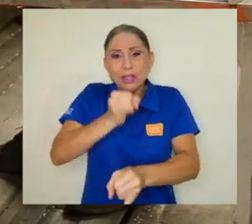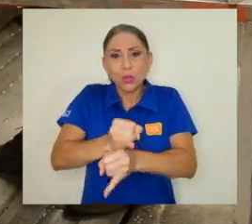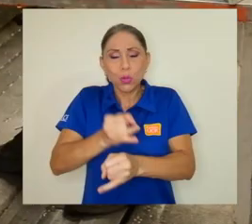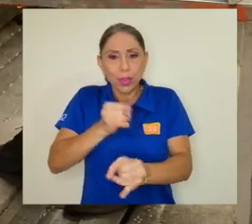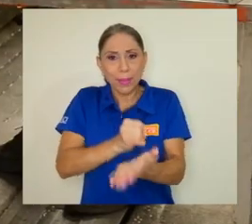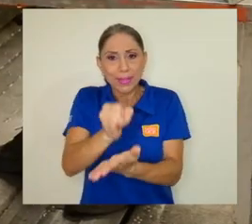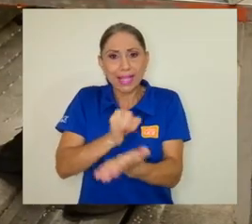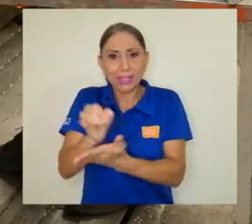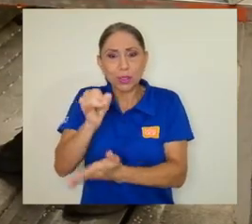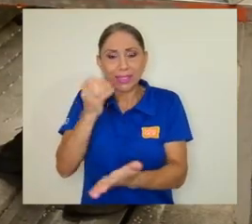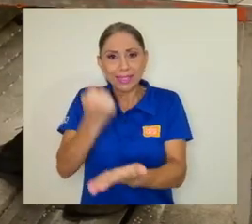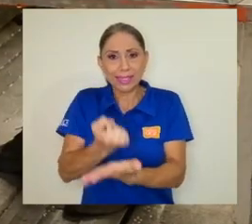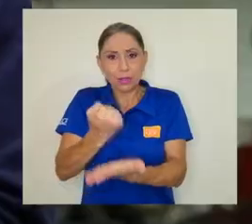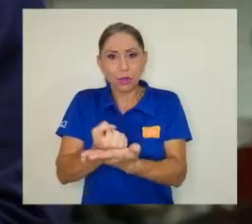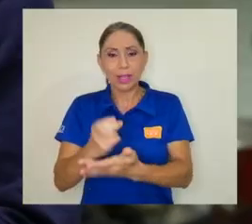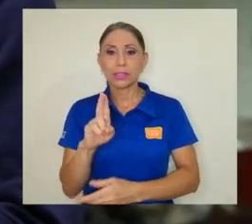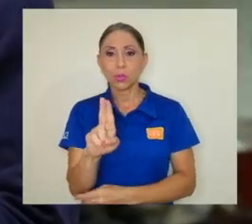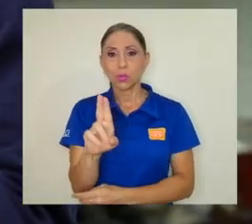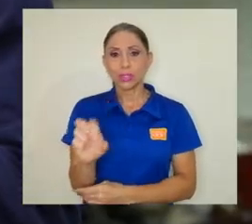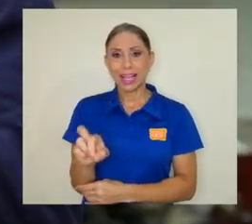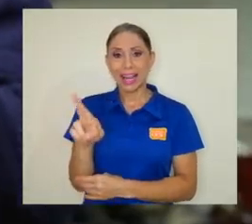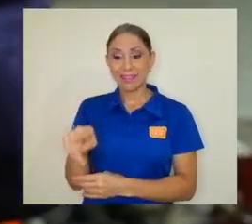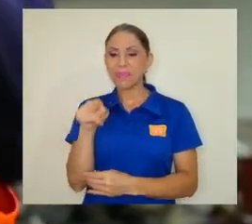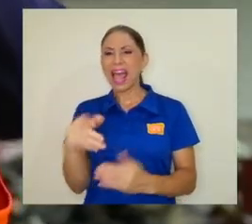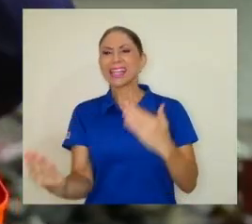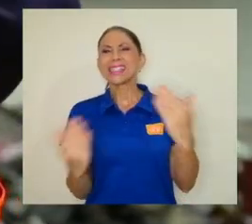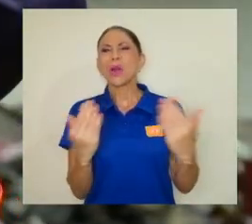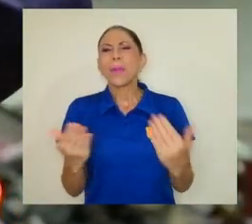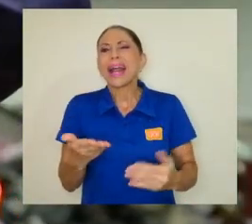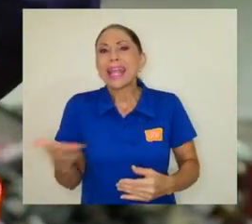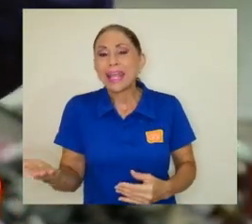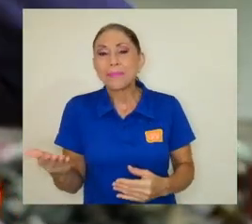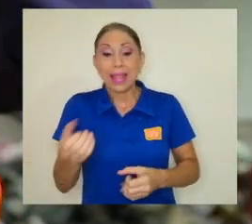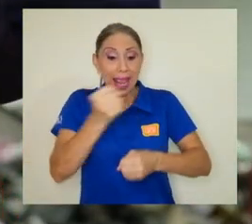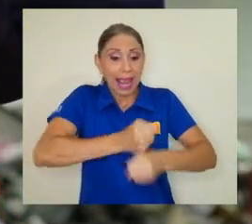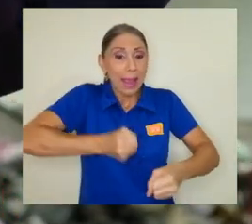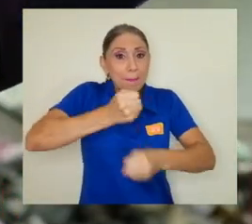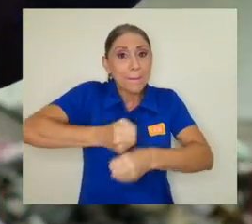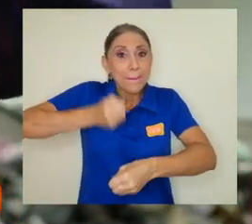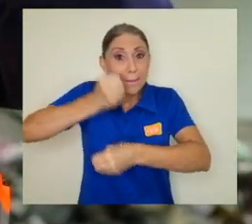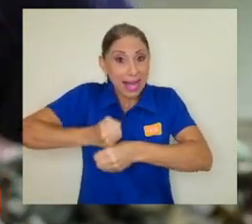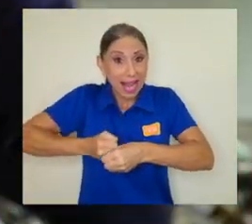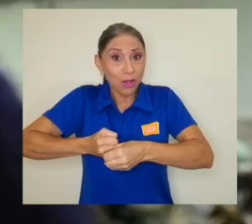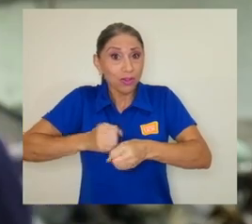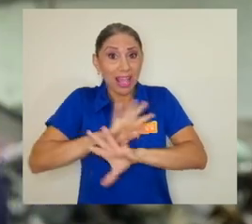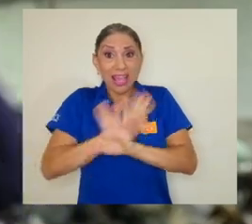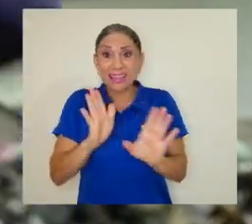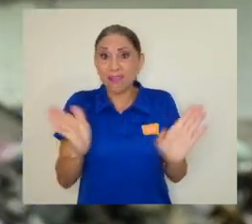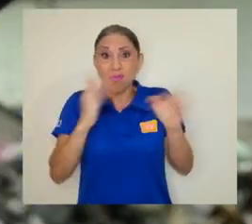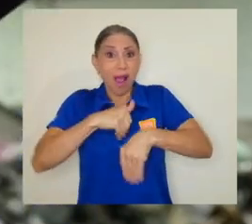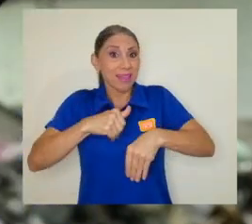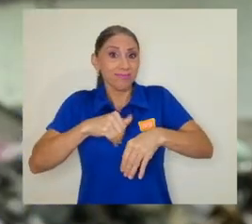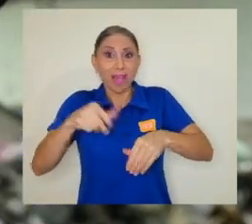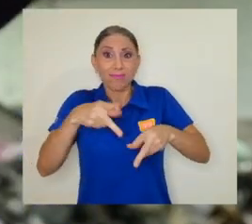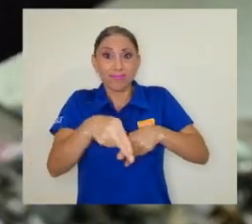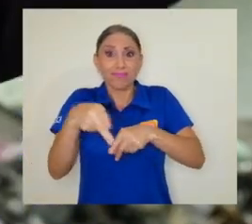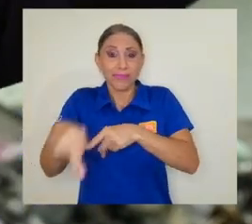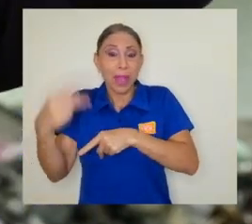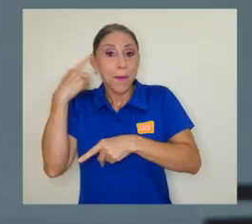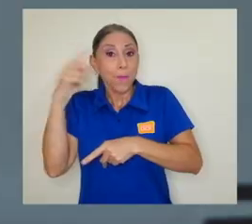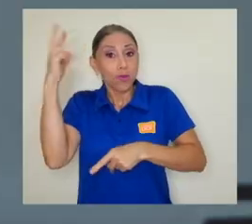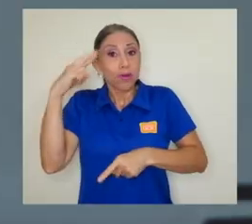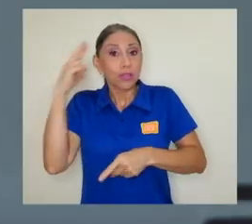Investigaciones Económicas de la UCR, en el cual se comparan los empleos perdidos con motivo de la pandemia por el